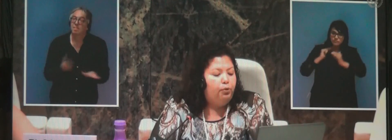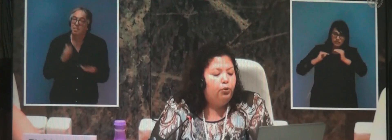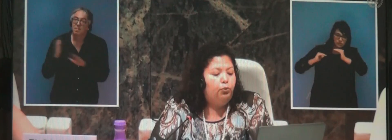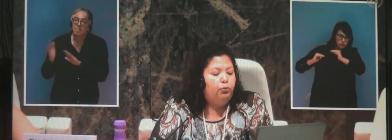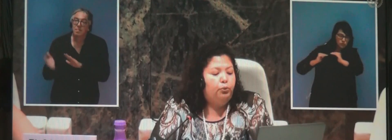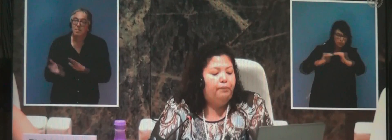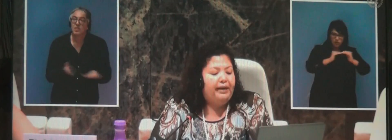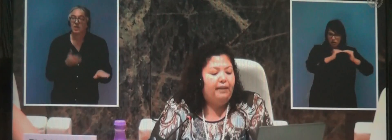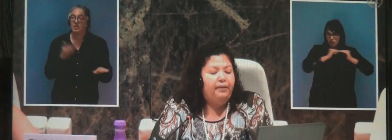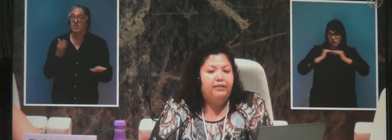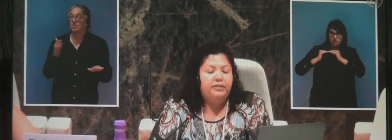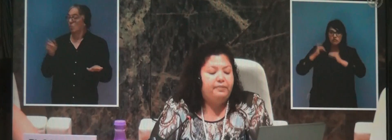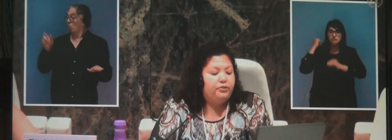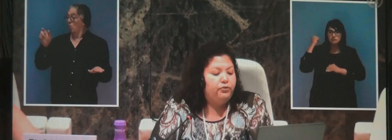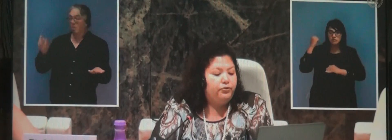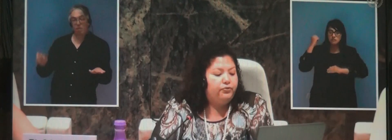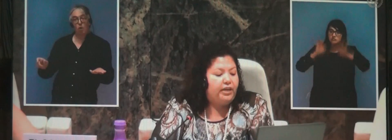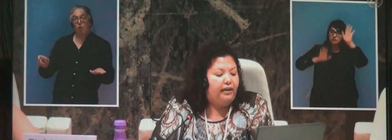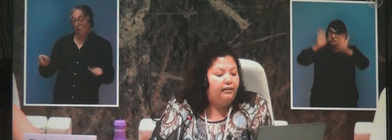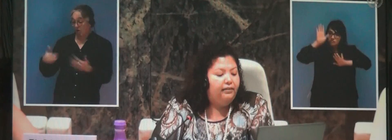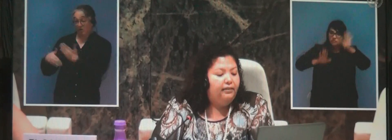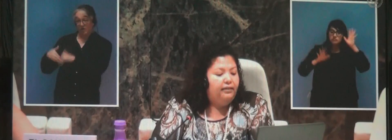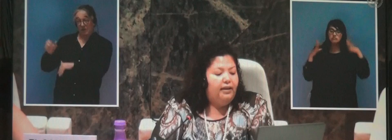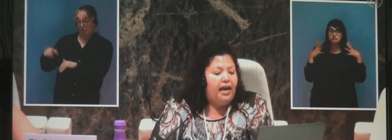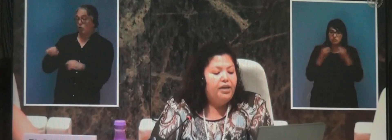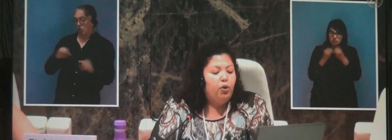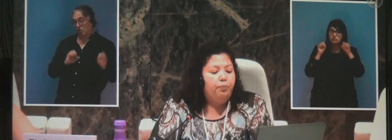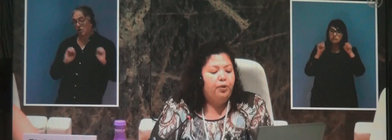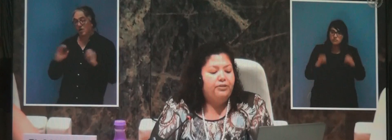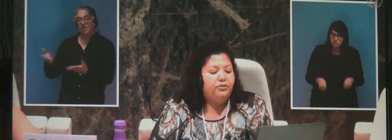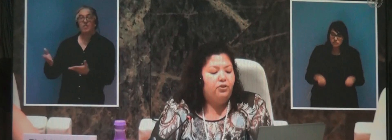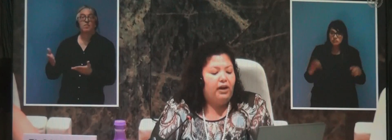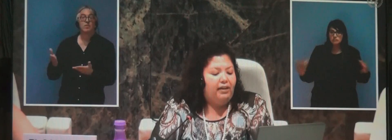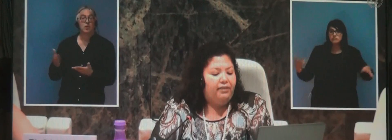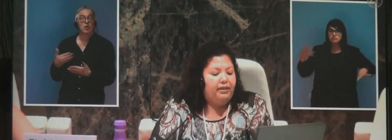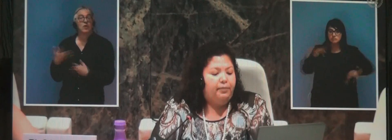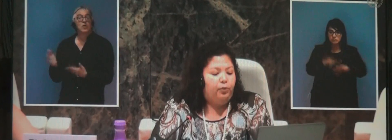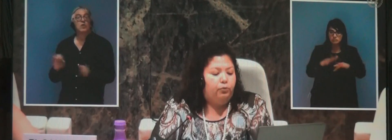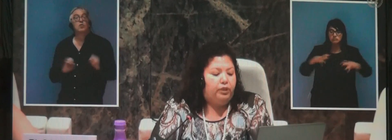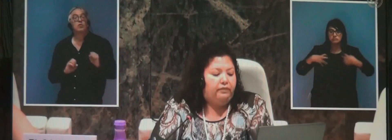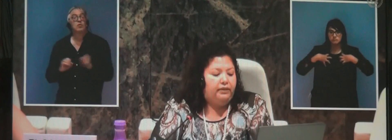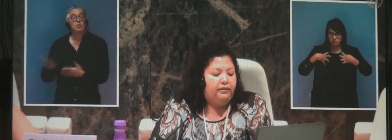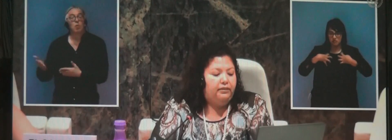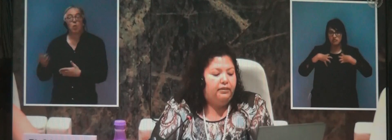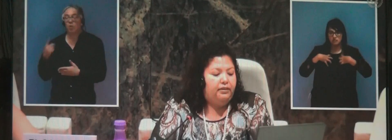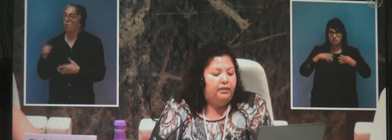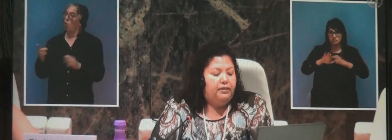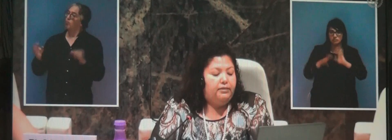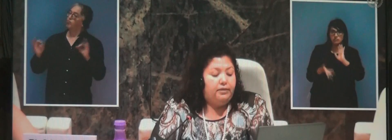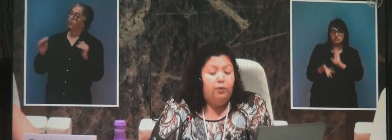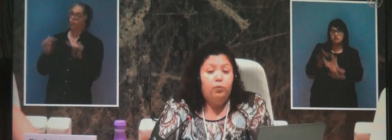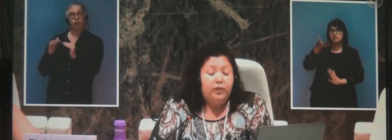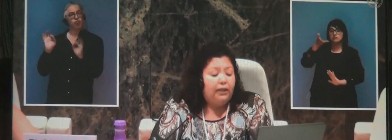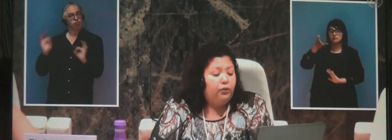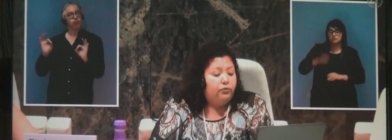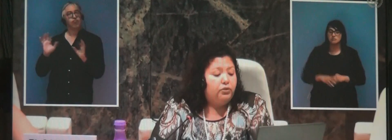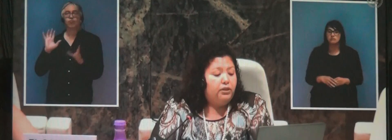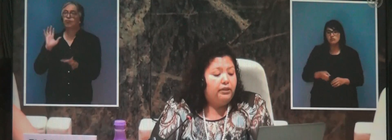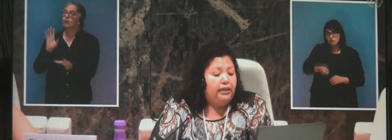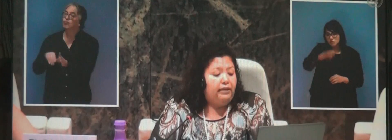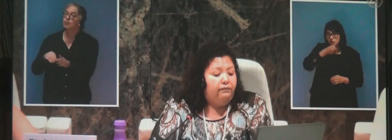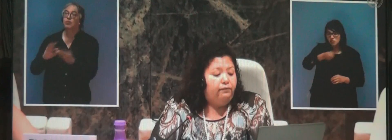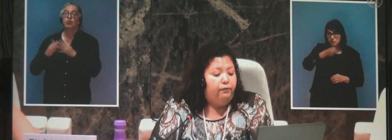y oportuno para la participación social e incorporación a la vida productiva. Según